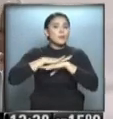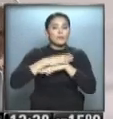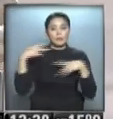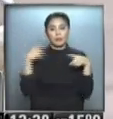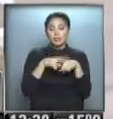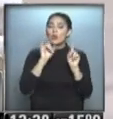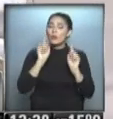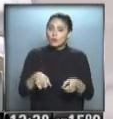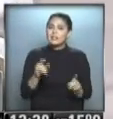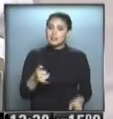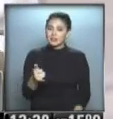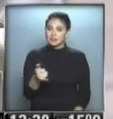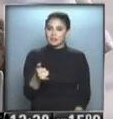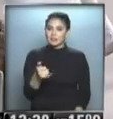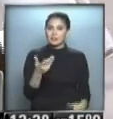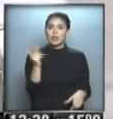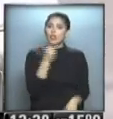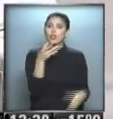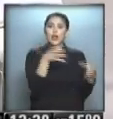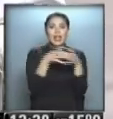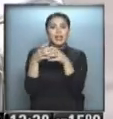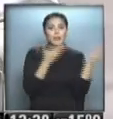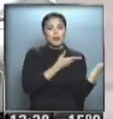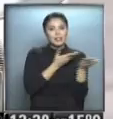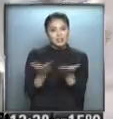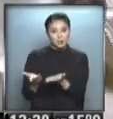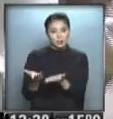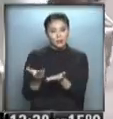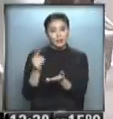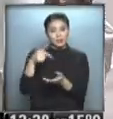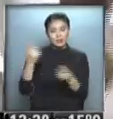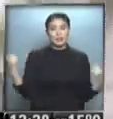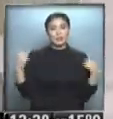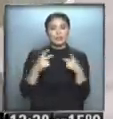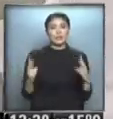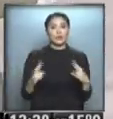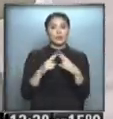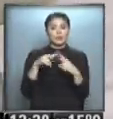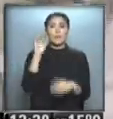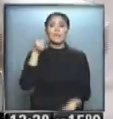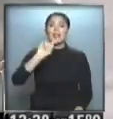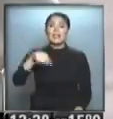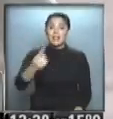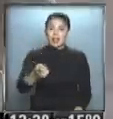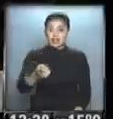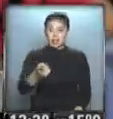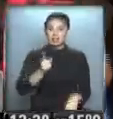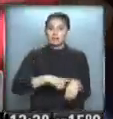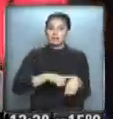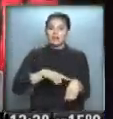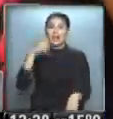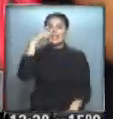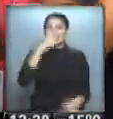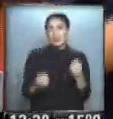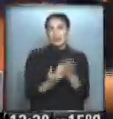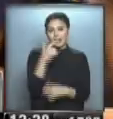partido, pero sí va a estar recibiendo a los dos planteles. Este encuentro se va a dar en el día de mañana, ¿a qué hora? 7 de la mañana